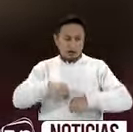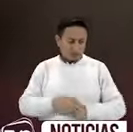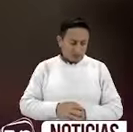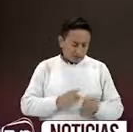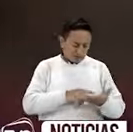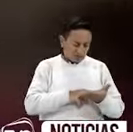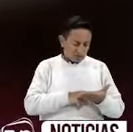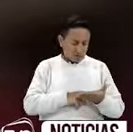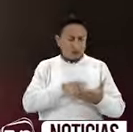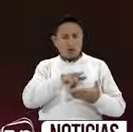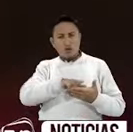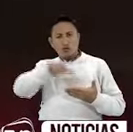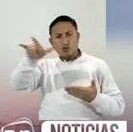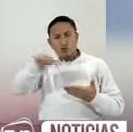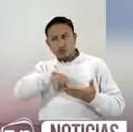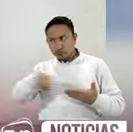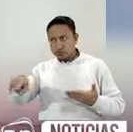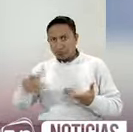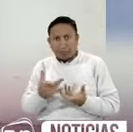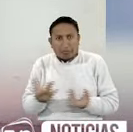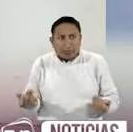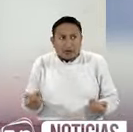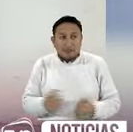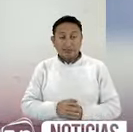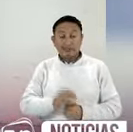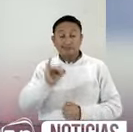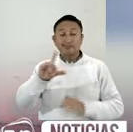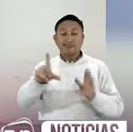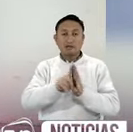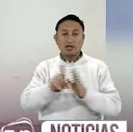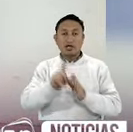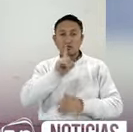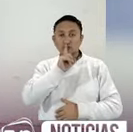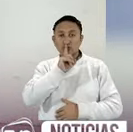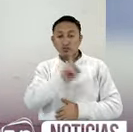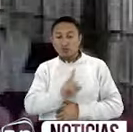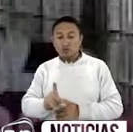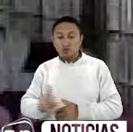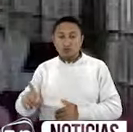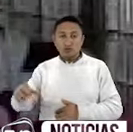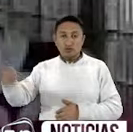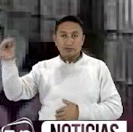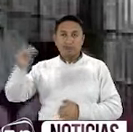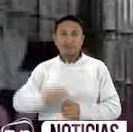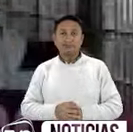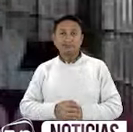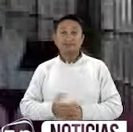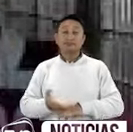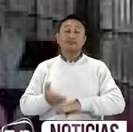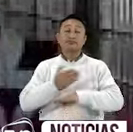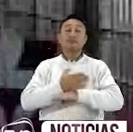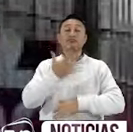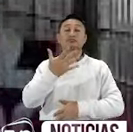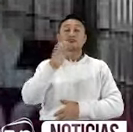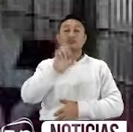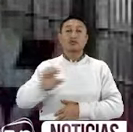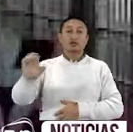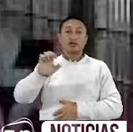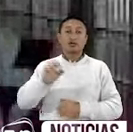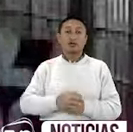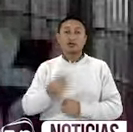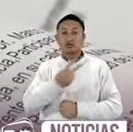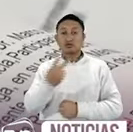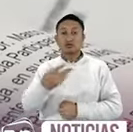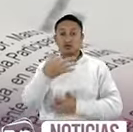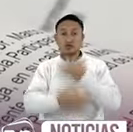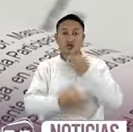salidas de aeropuertos ni puertos, por lo que se presume lo hizo de forma ilegal. El pasado 5 de enero, él y su hermano Noé fueron